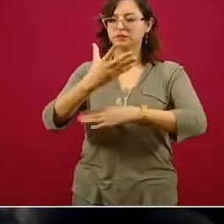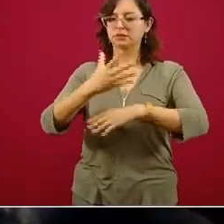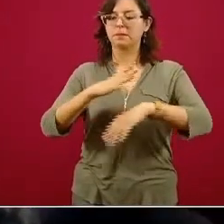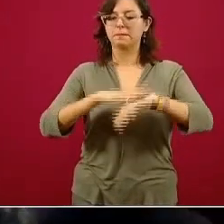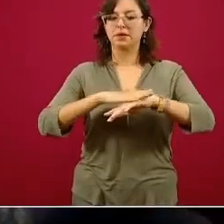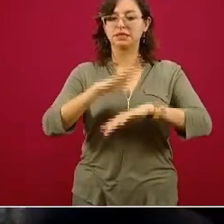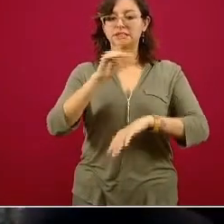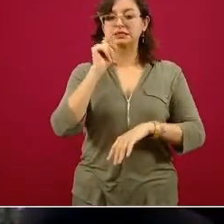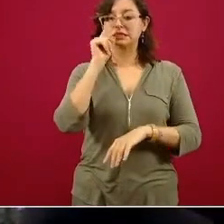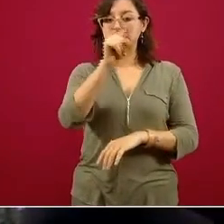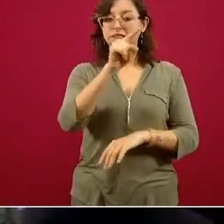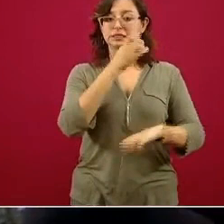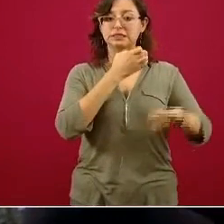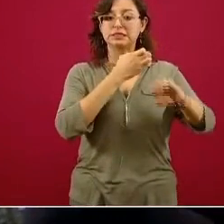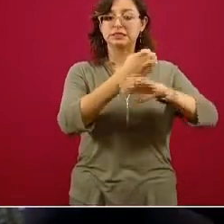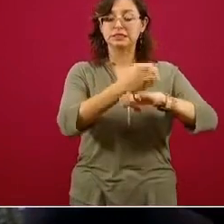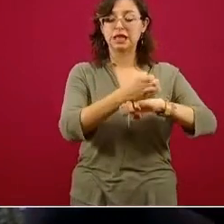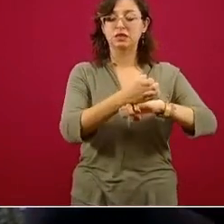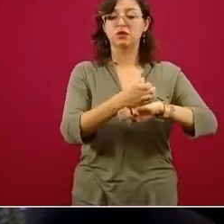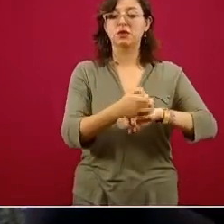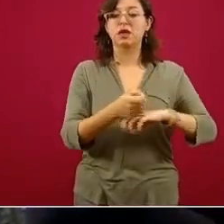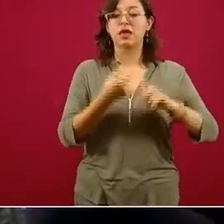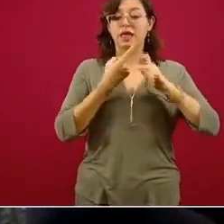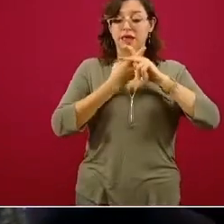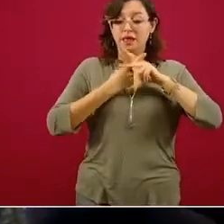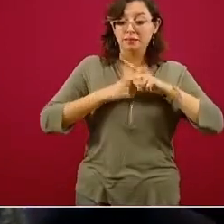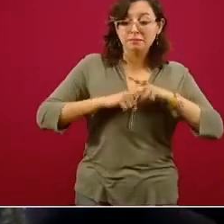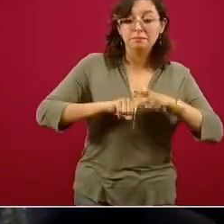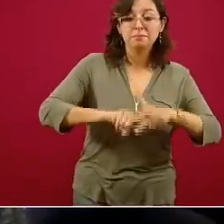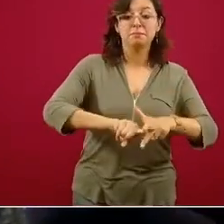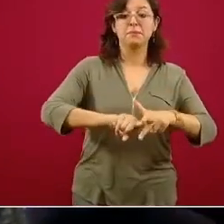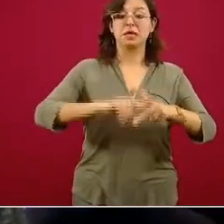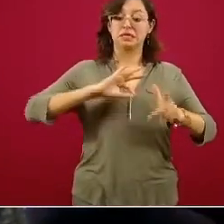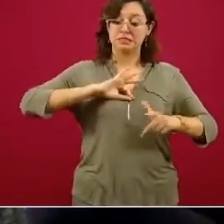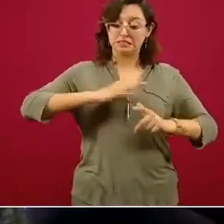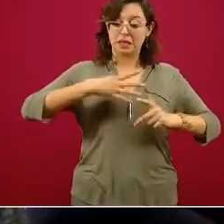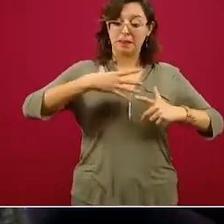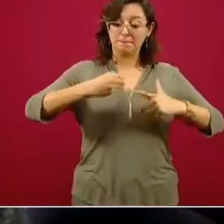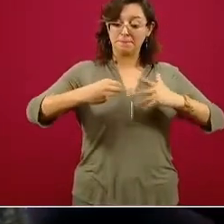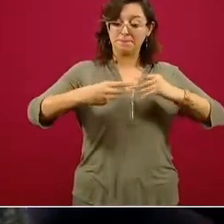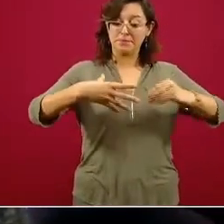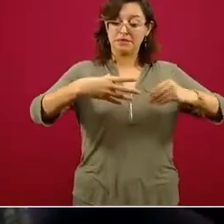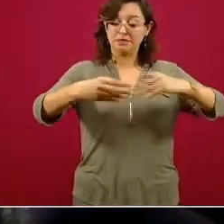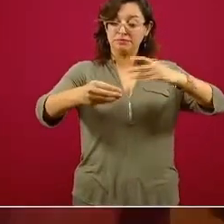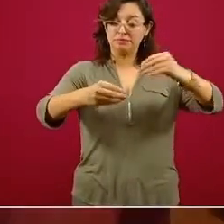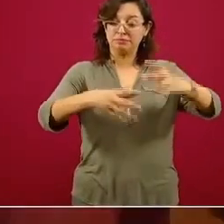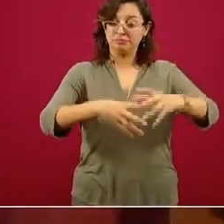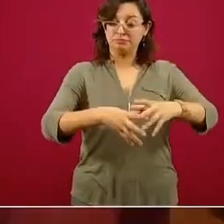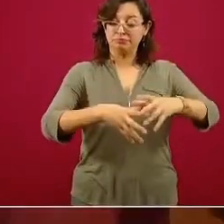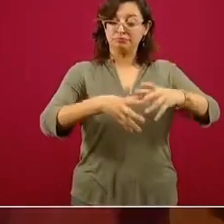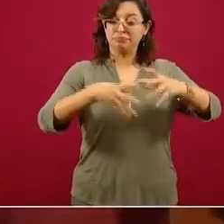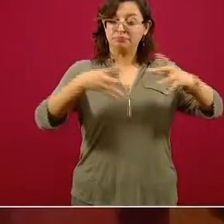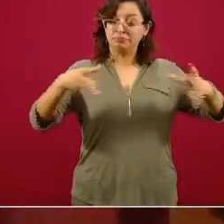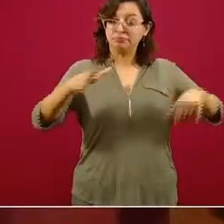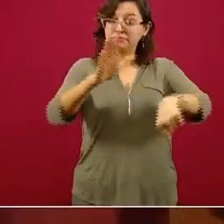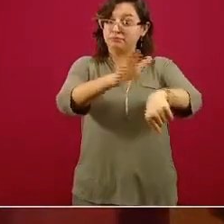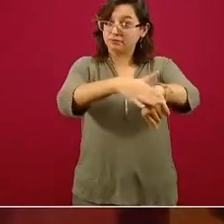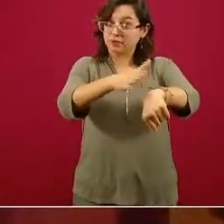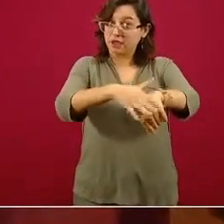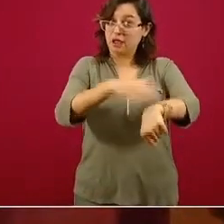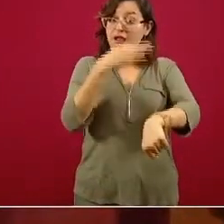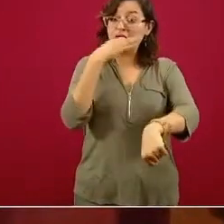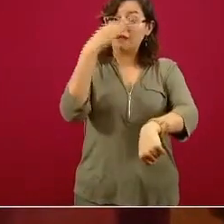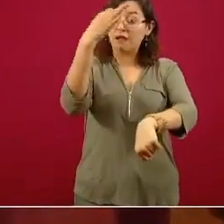en el que apenas está creciendo su curva epidémica. invitamos a la población